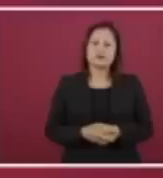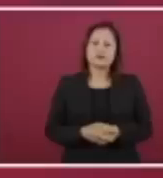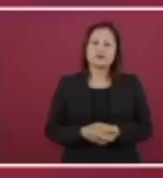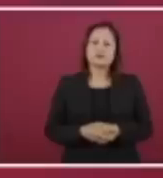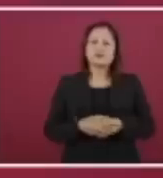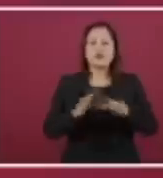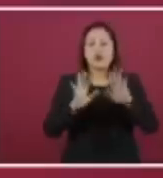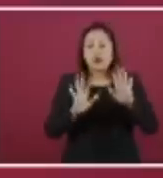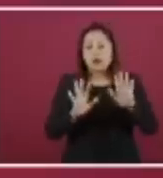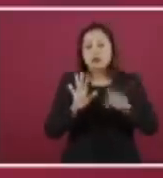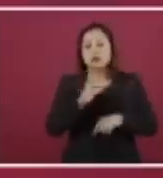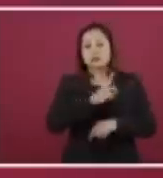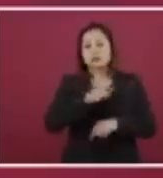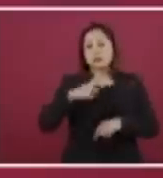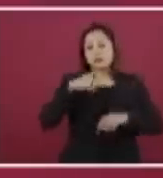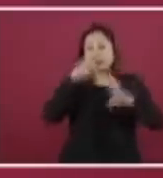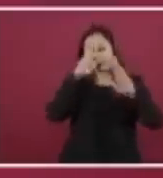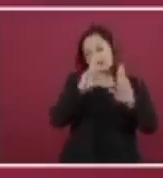respetar la libertad.